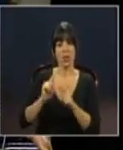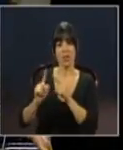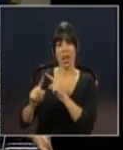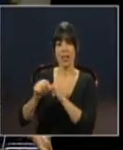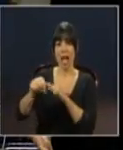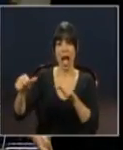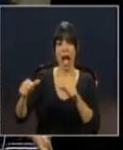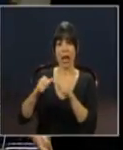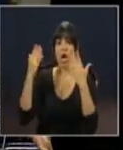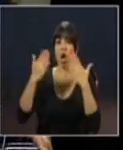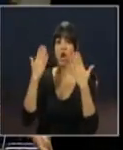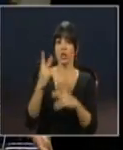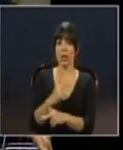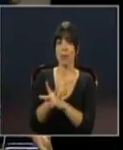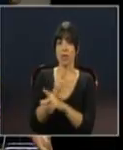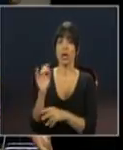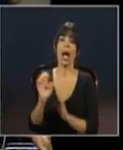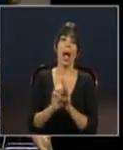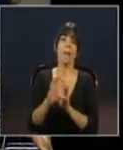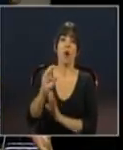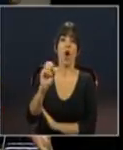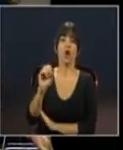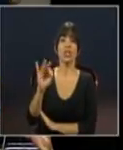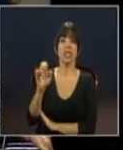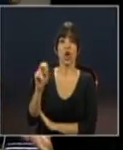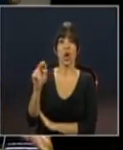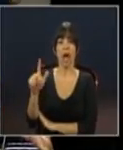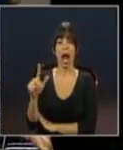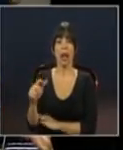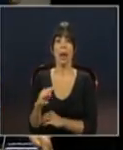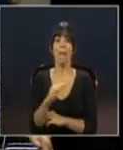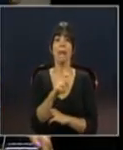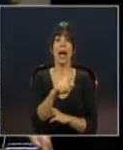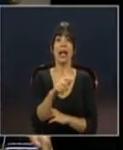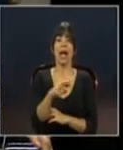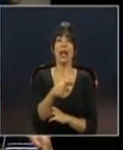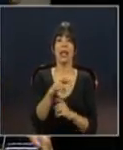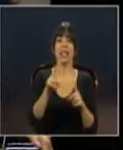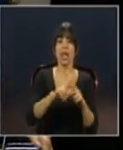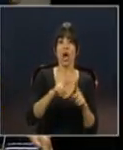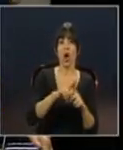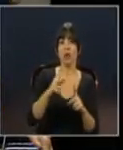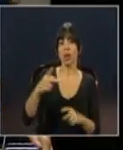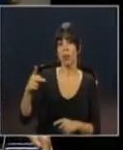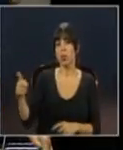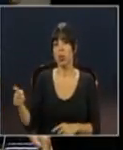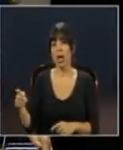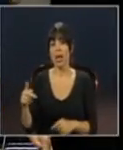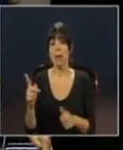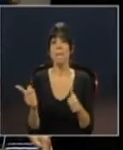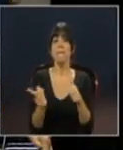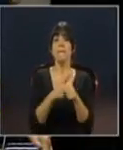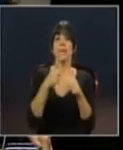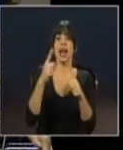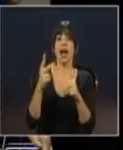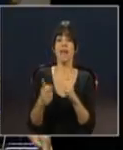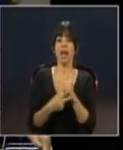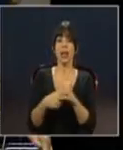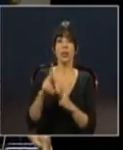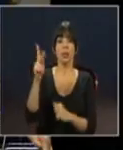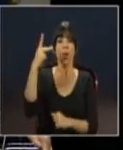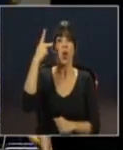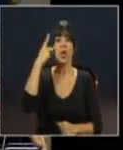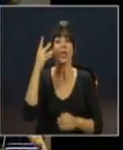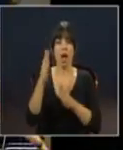de conservación como Ostional, los manglares del Golfo de Nicoya y Punta Arenas, emitiendo la primera política de